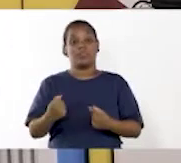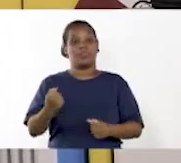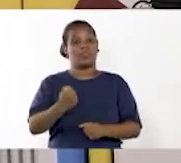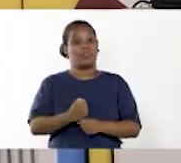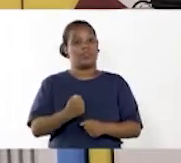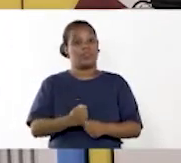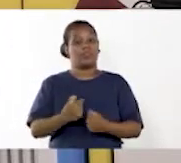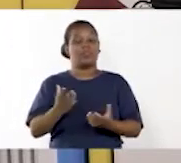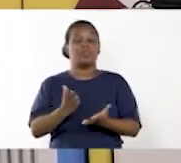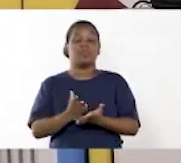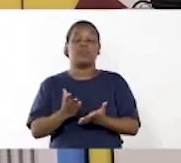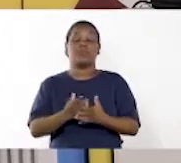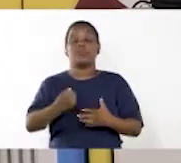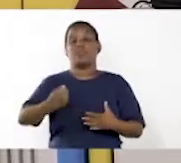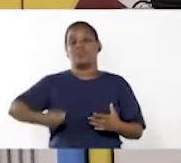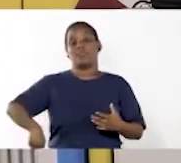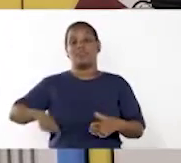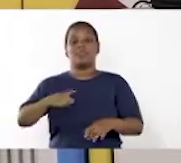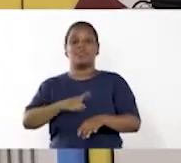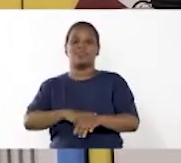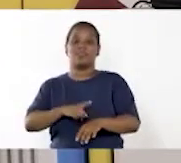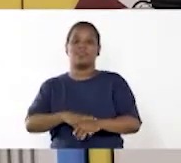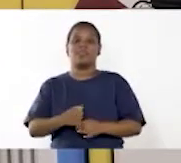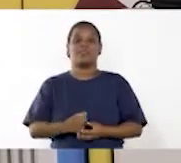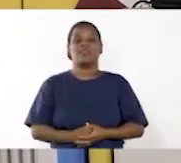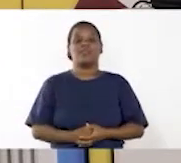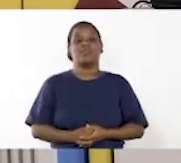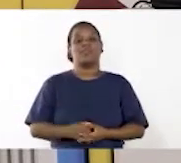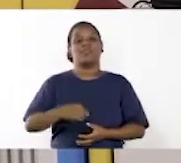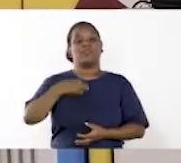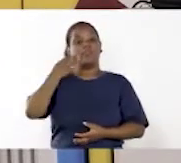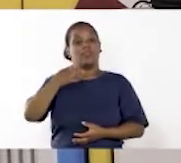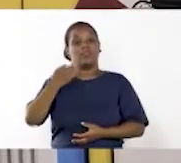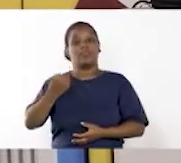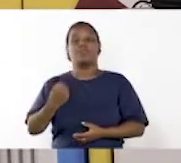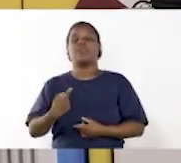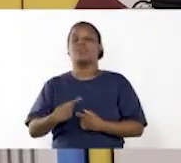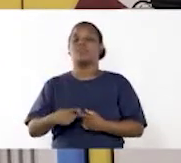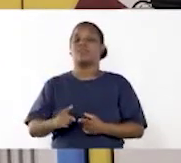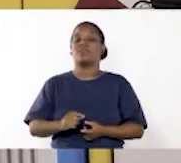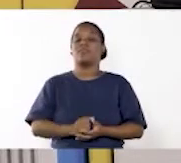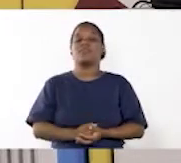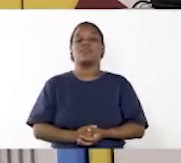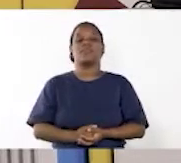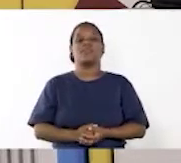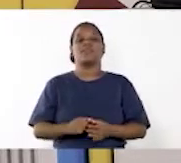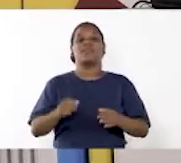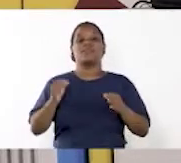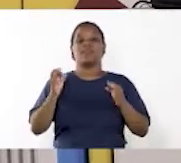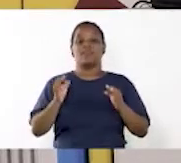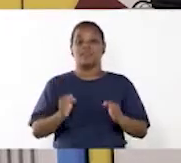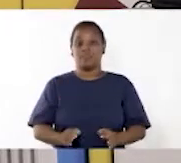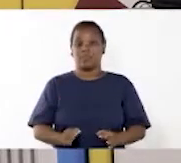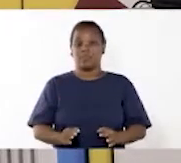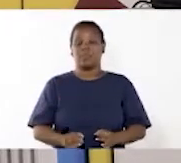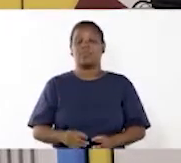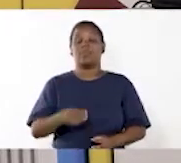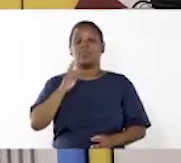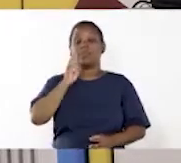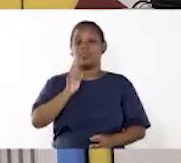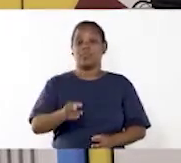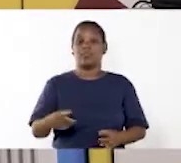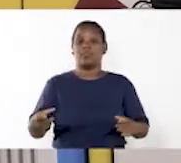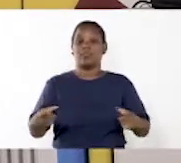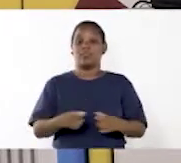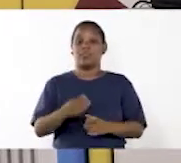porque estamos aprovechando el tiempo. Le vamos a decir lo siguiente: se mantiene lo orientado en la unidad